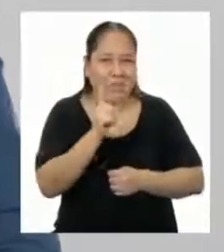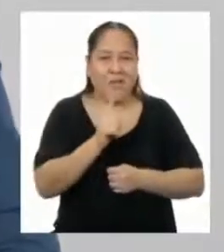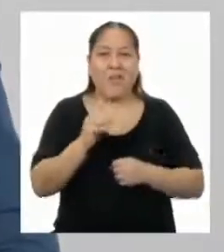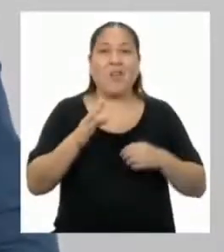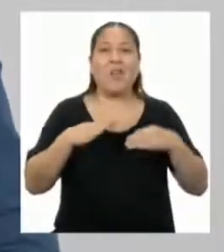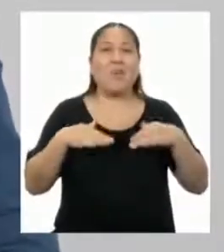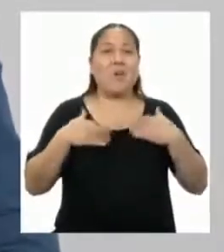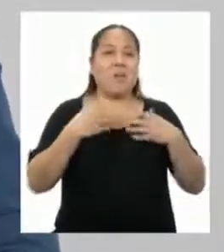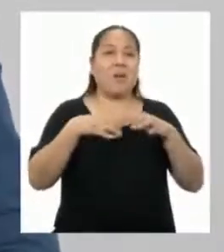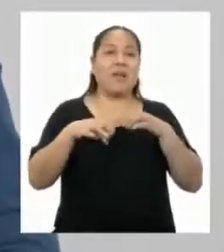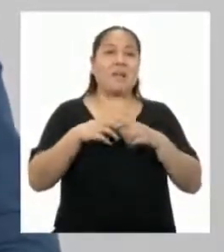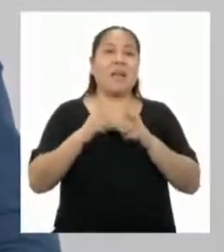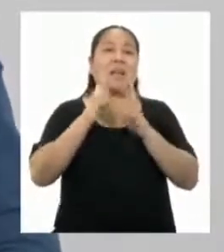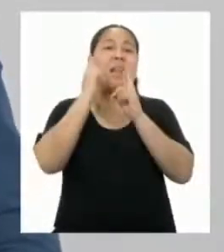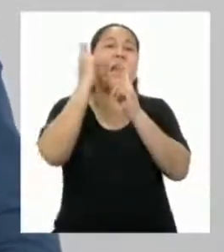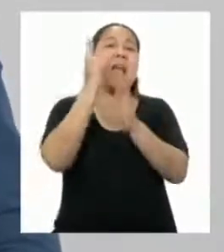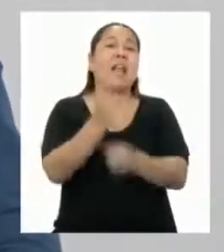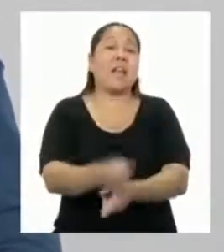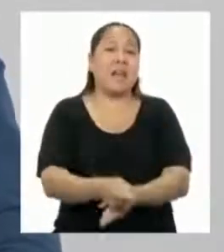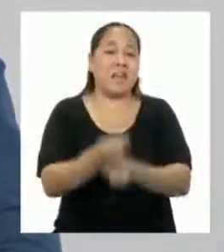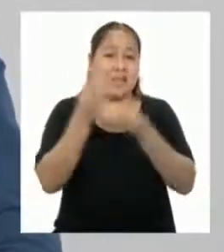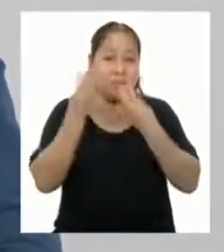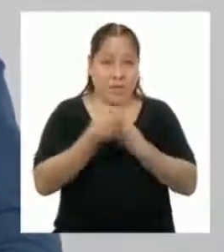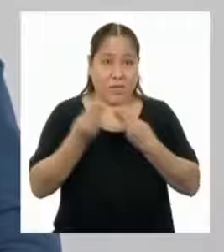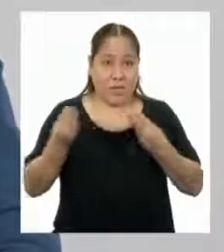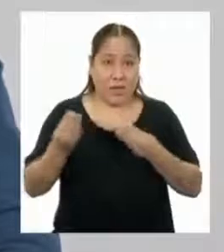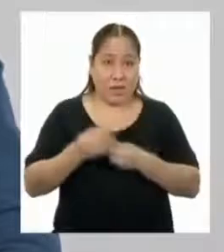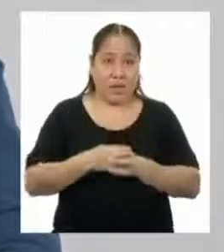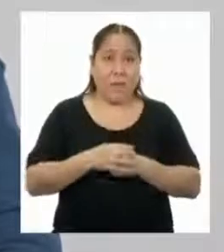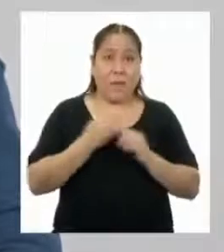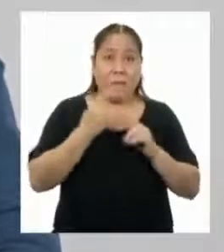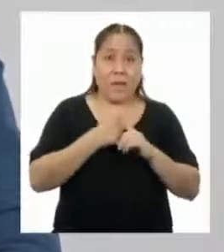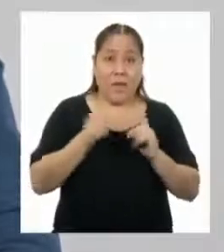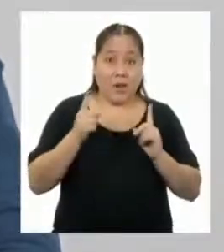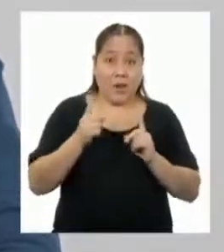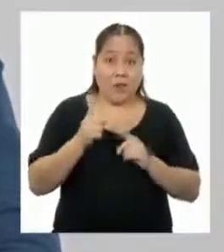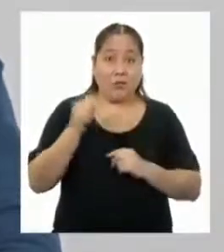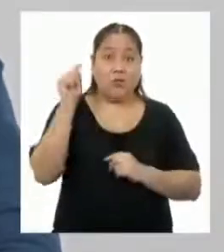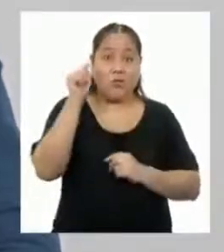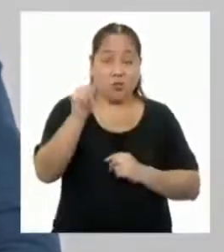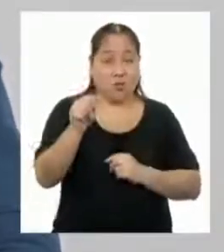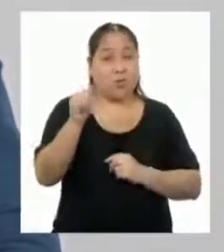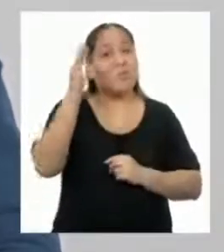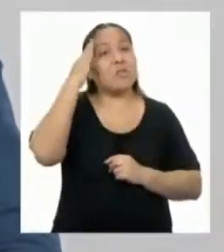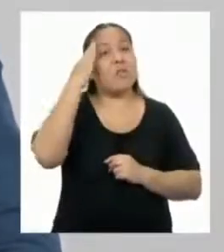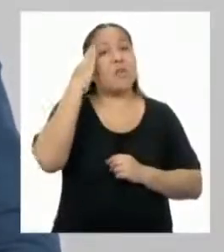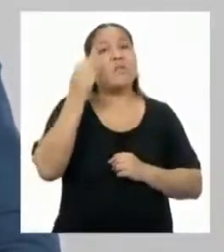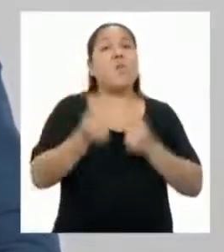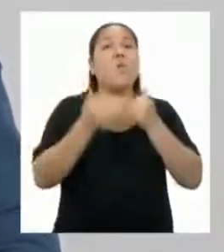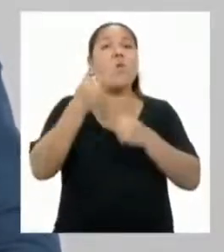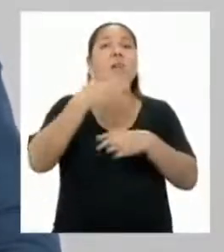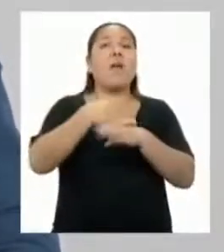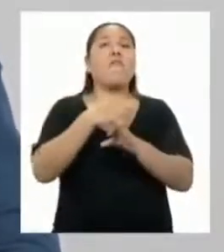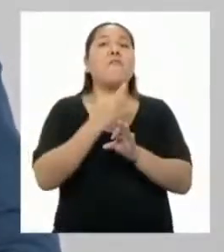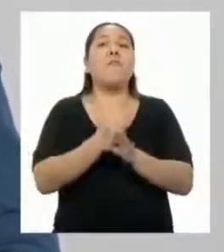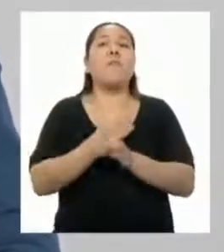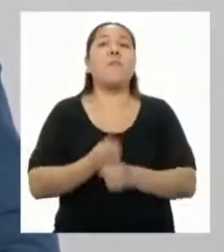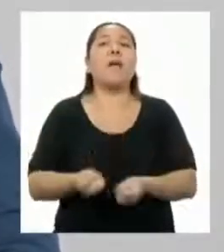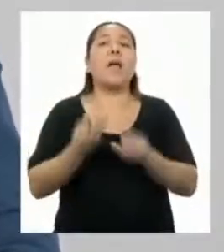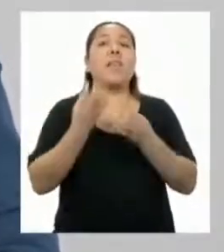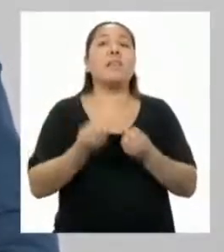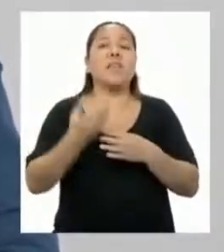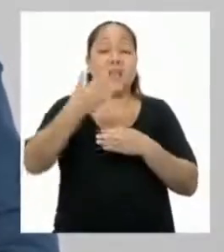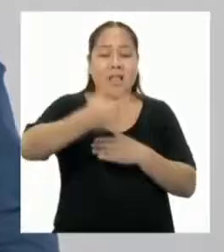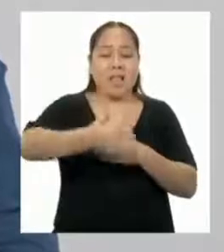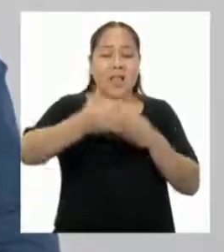puedo hacer es regalarte el material, pero solo si logras determinar la forma y la cantidad de